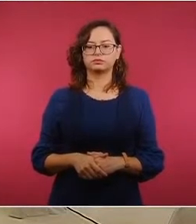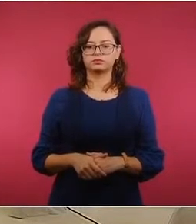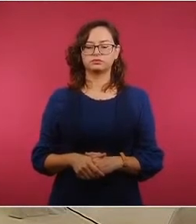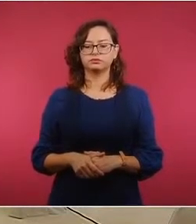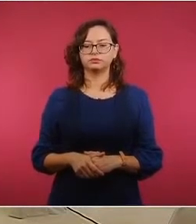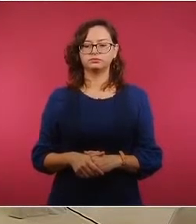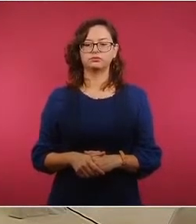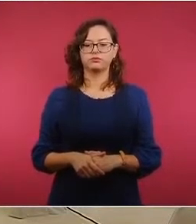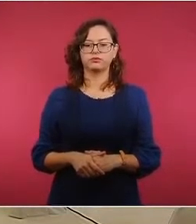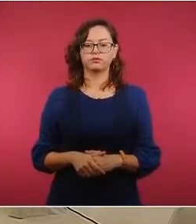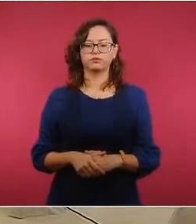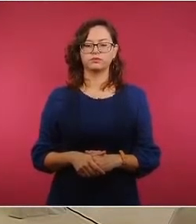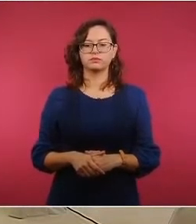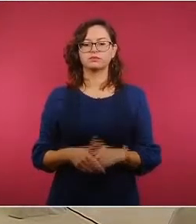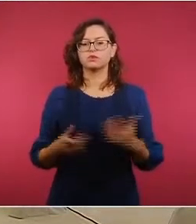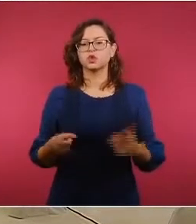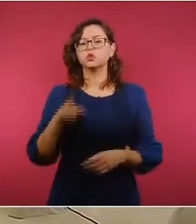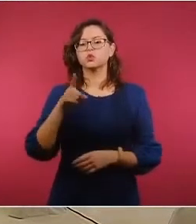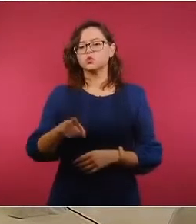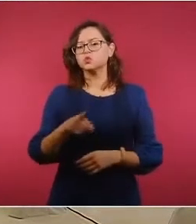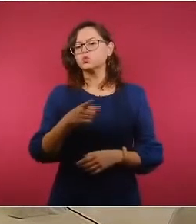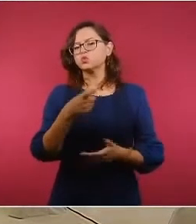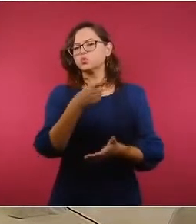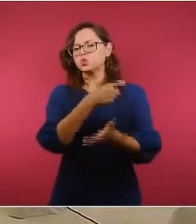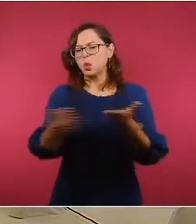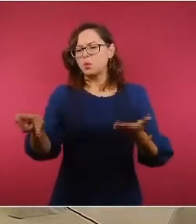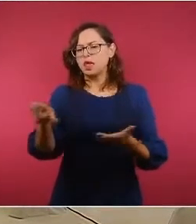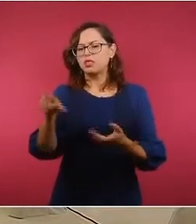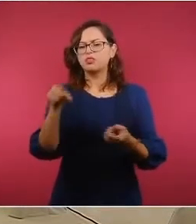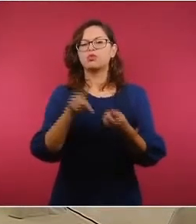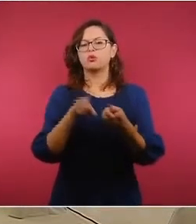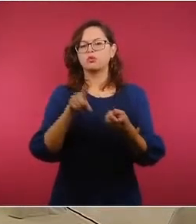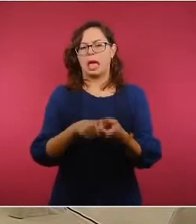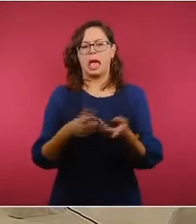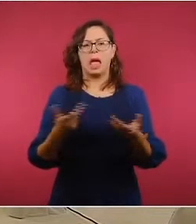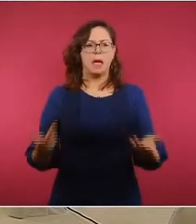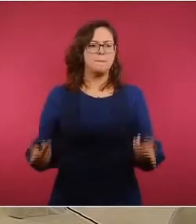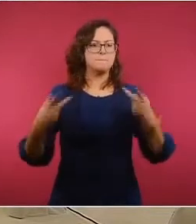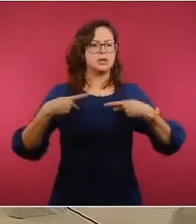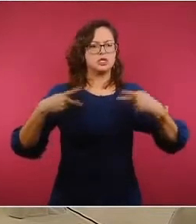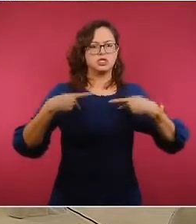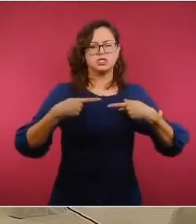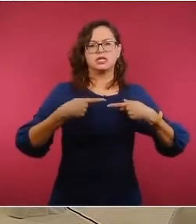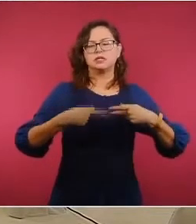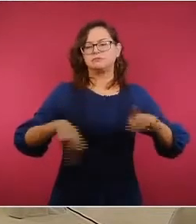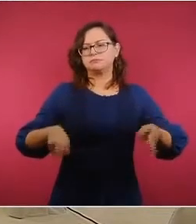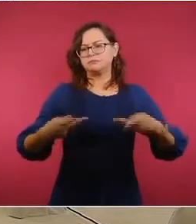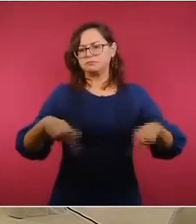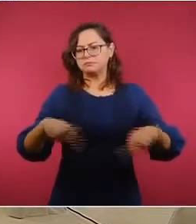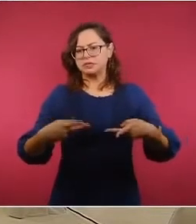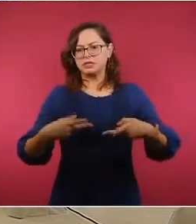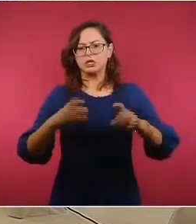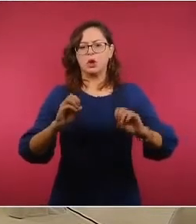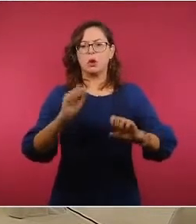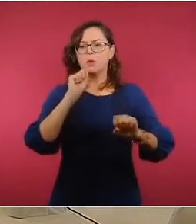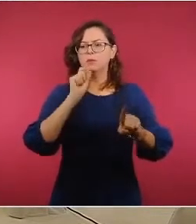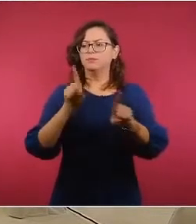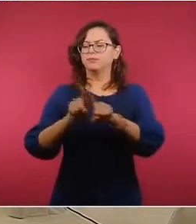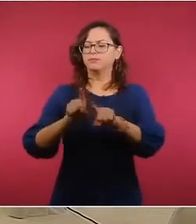Está dónde adquirir el cachito con tu billetero. Busca tu expendio más cercano en la siguiente